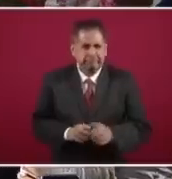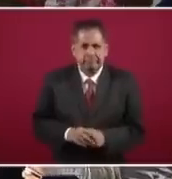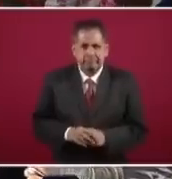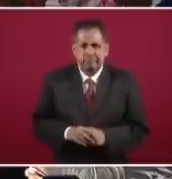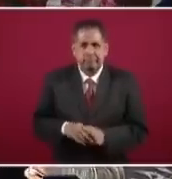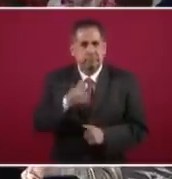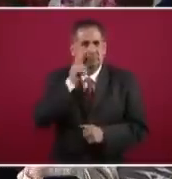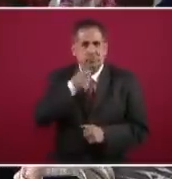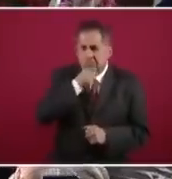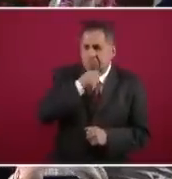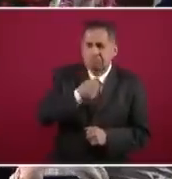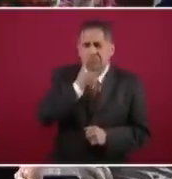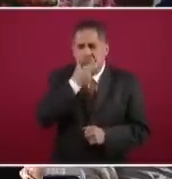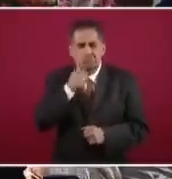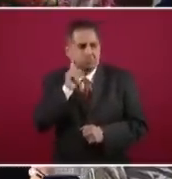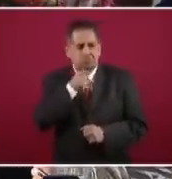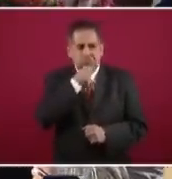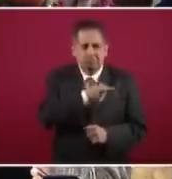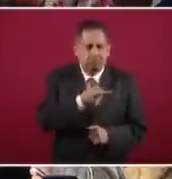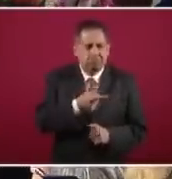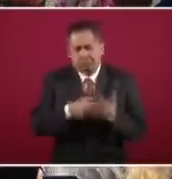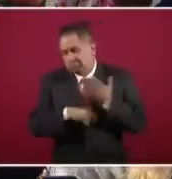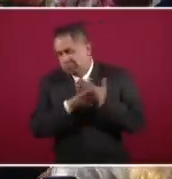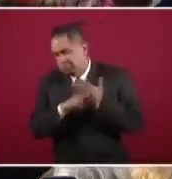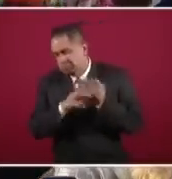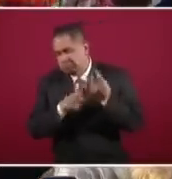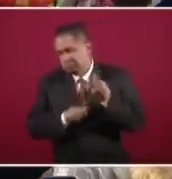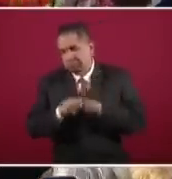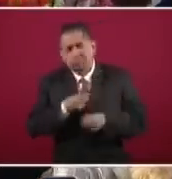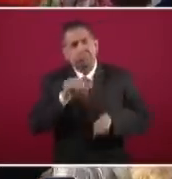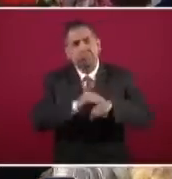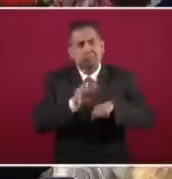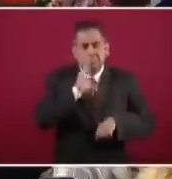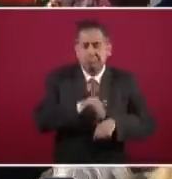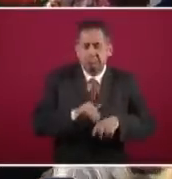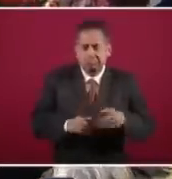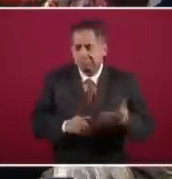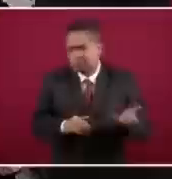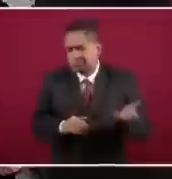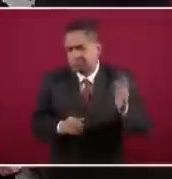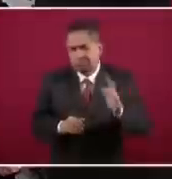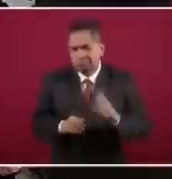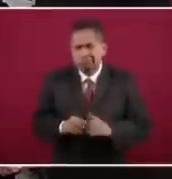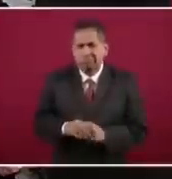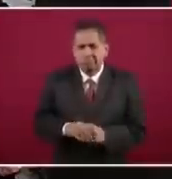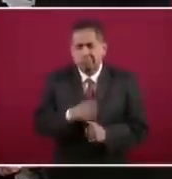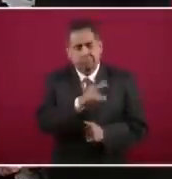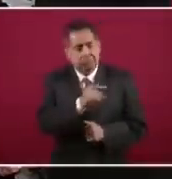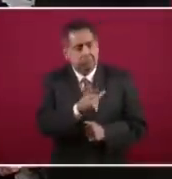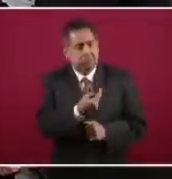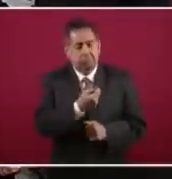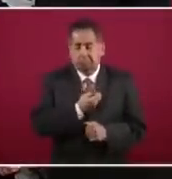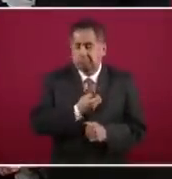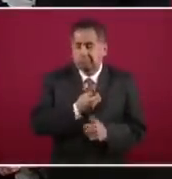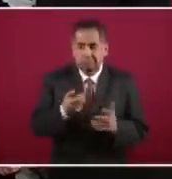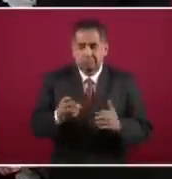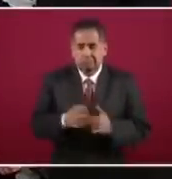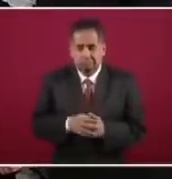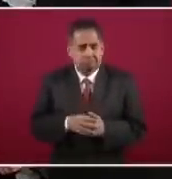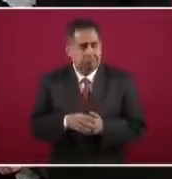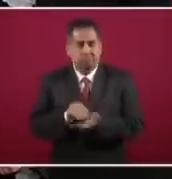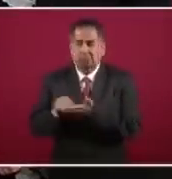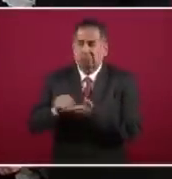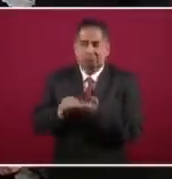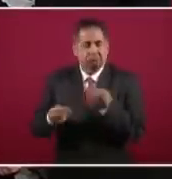Una conductora, un conductor se portó mal o nos